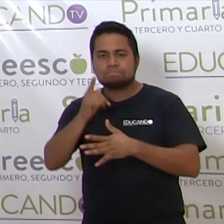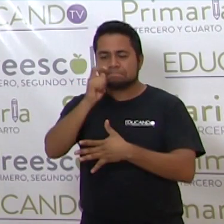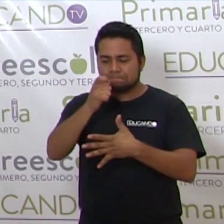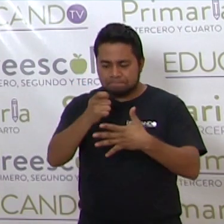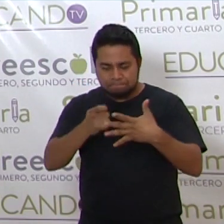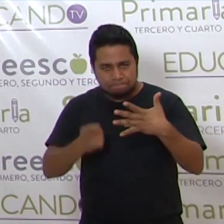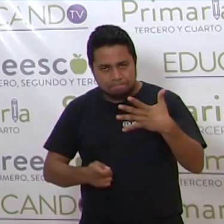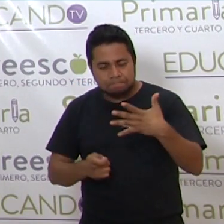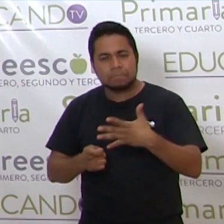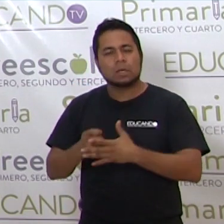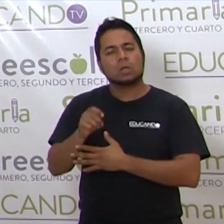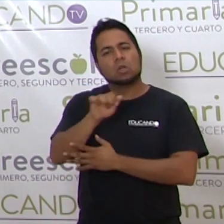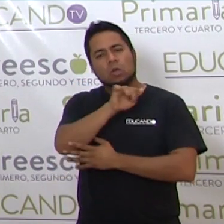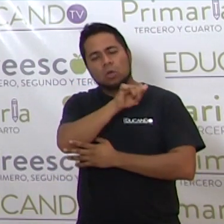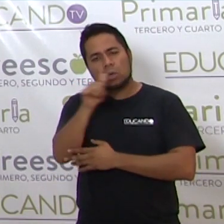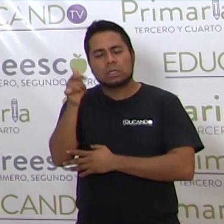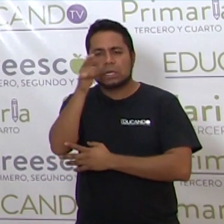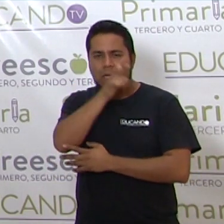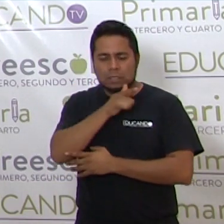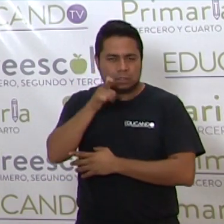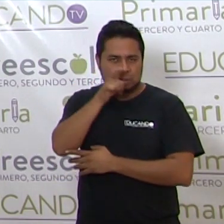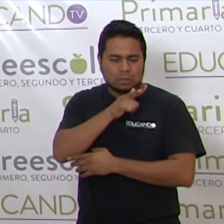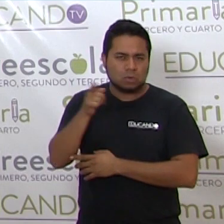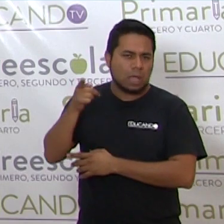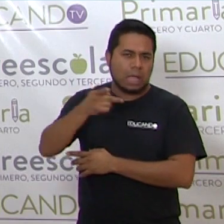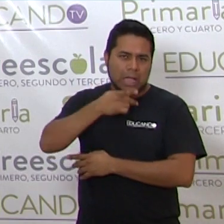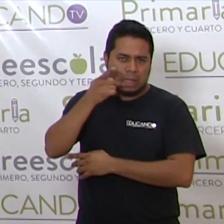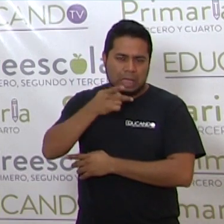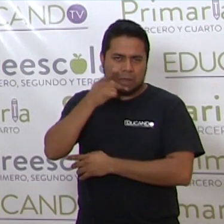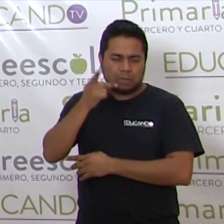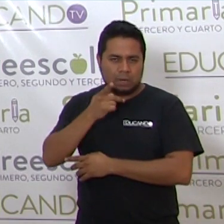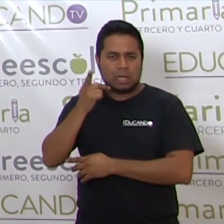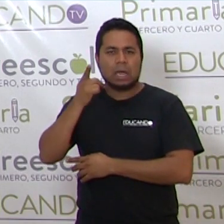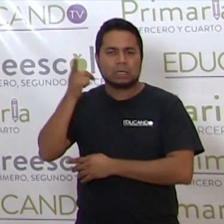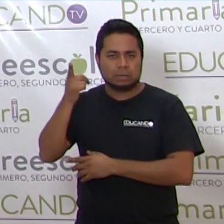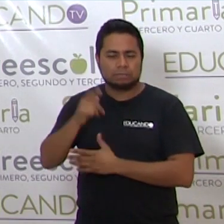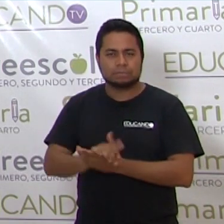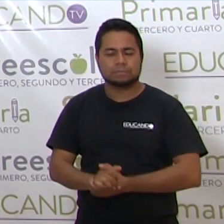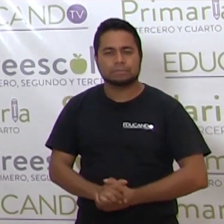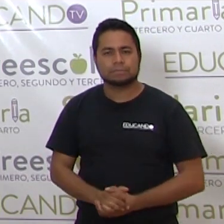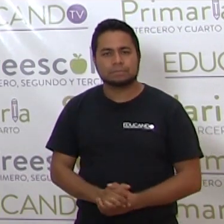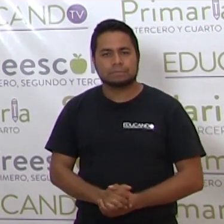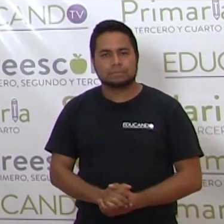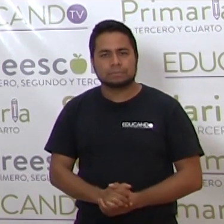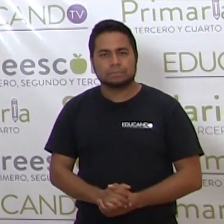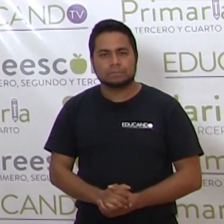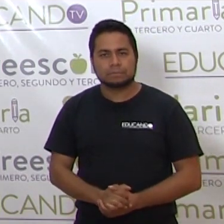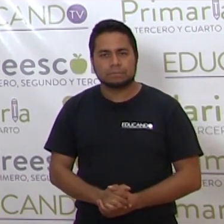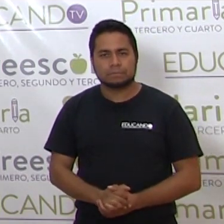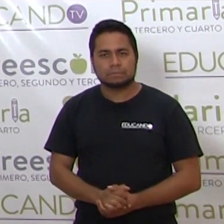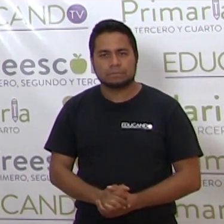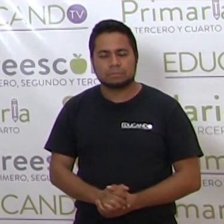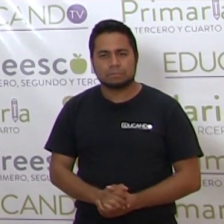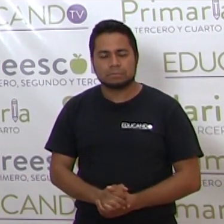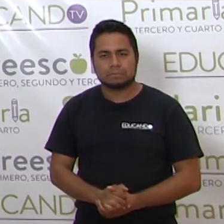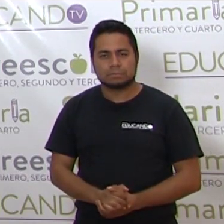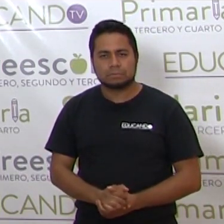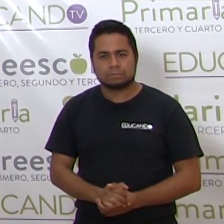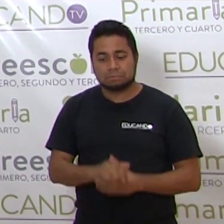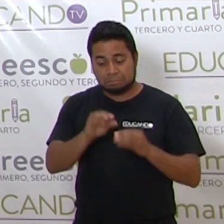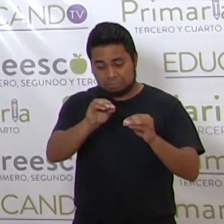vamos a ver que otras lenguas originarias se hablan nos damos un brinco